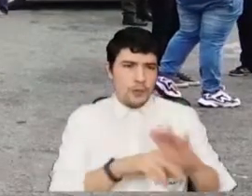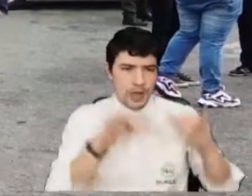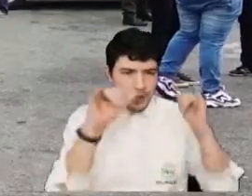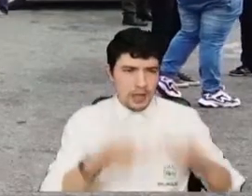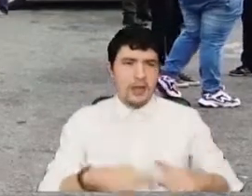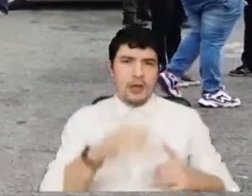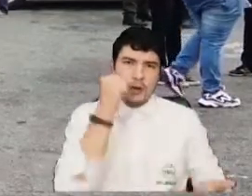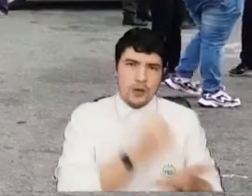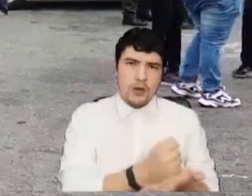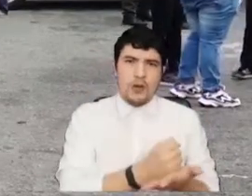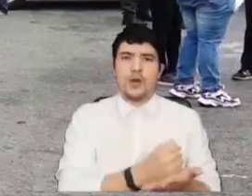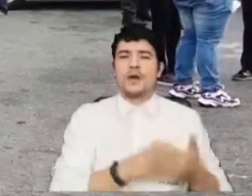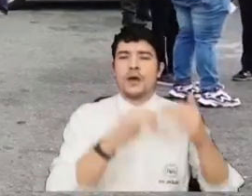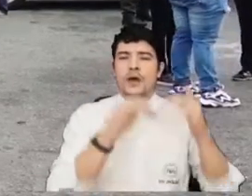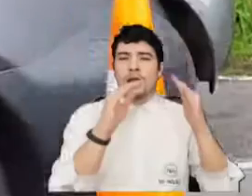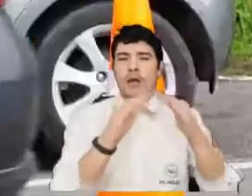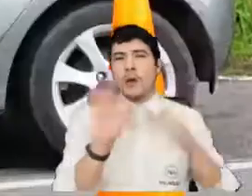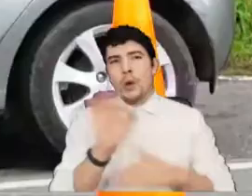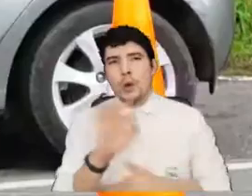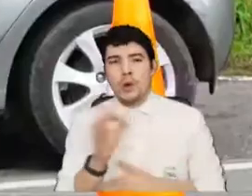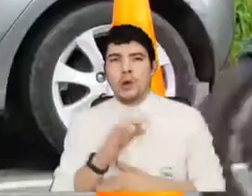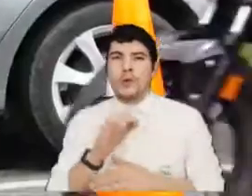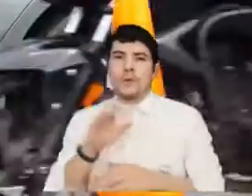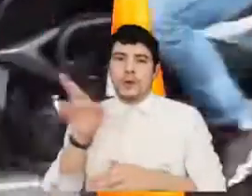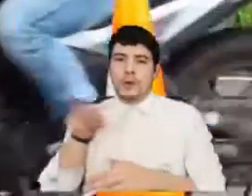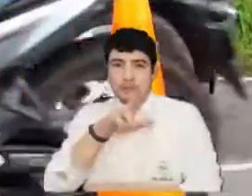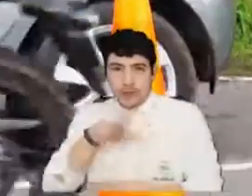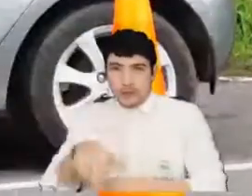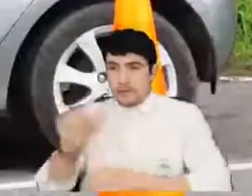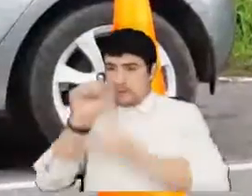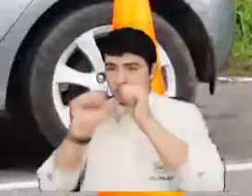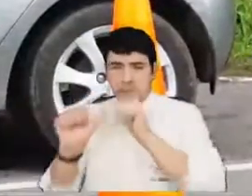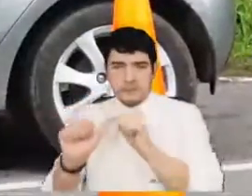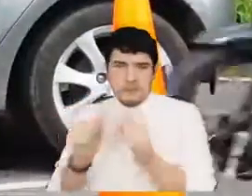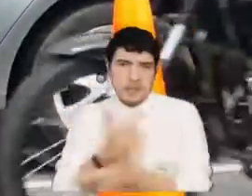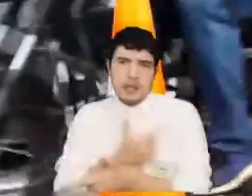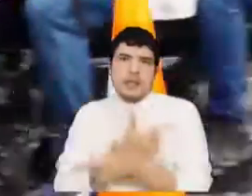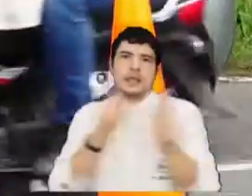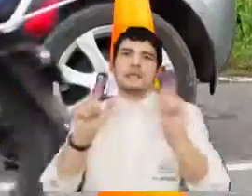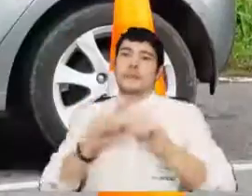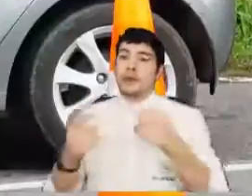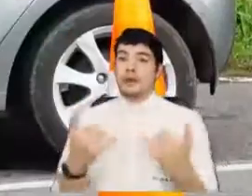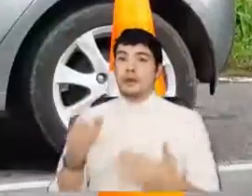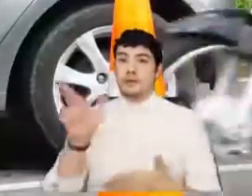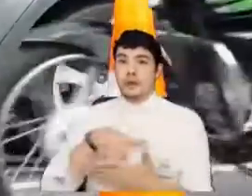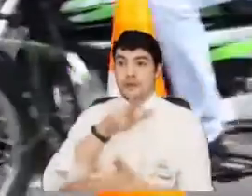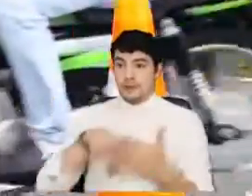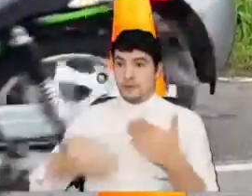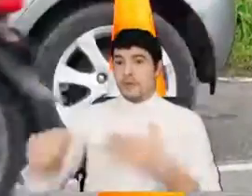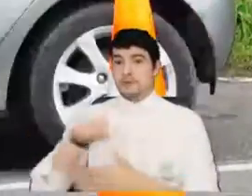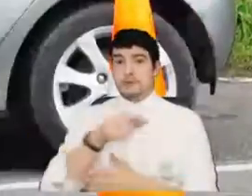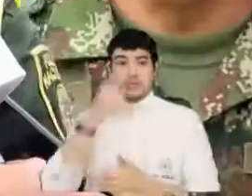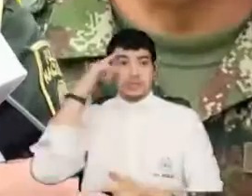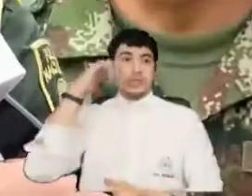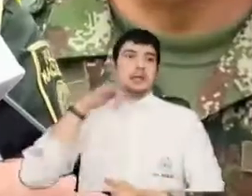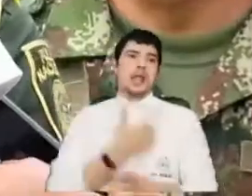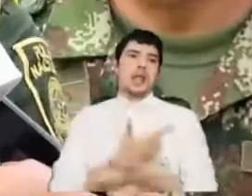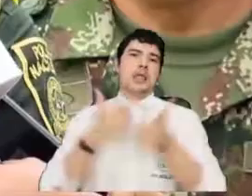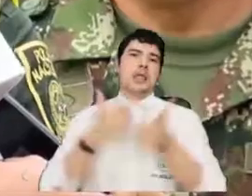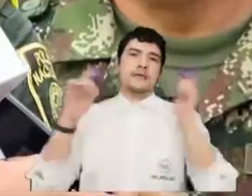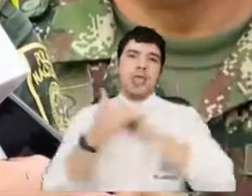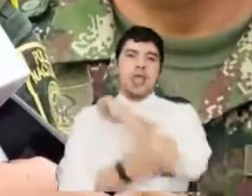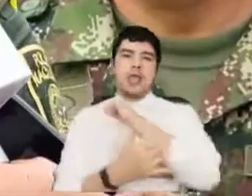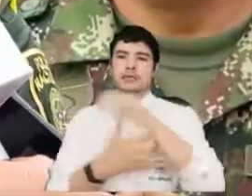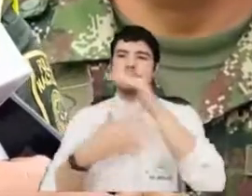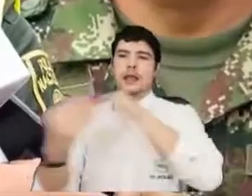el departamento el confinamiento se mantiene, por eso está prohibido salir de viaje. Vamos a evitar las aglomeraciones para